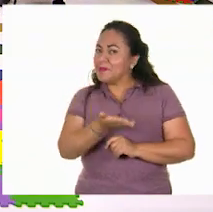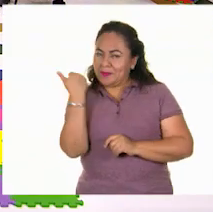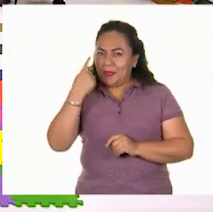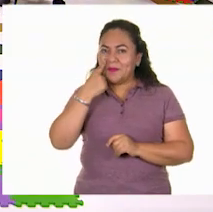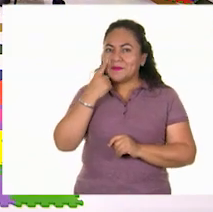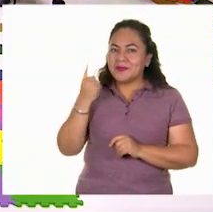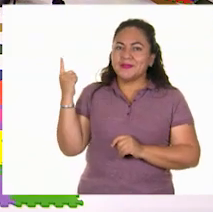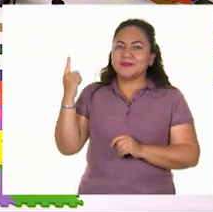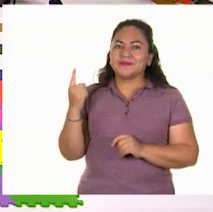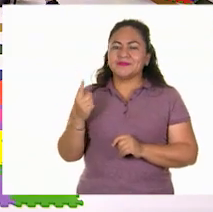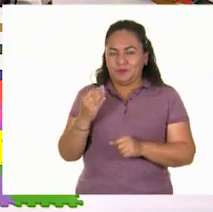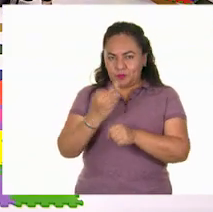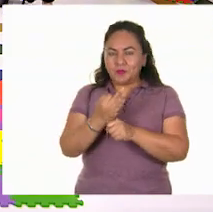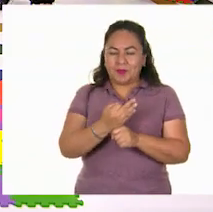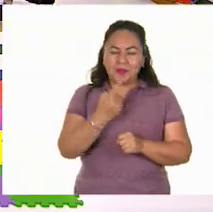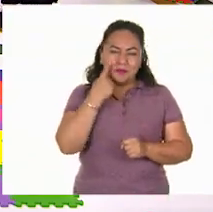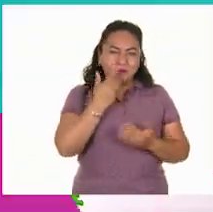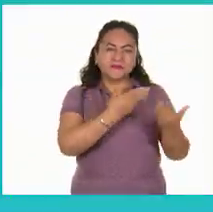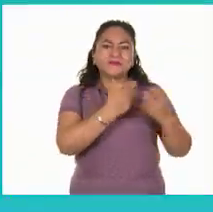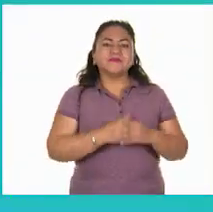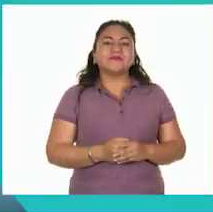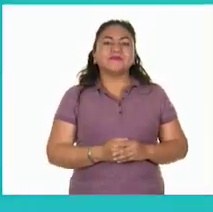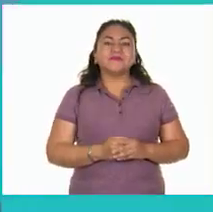verla. A ver, veamos entonces.